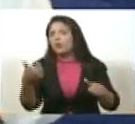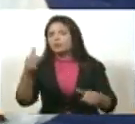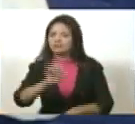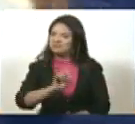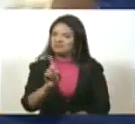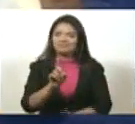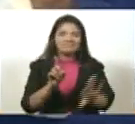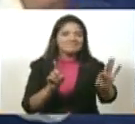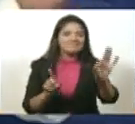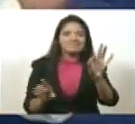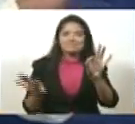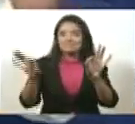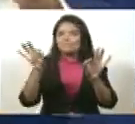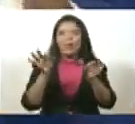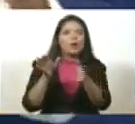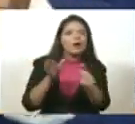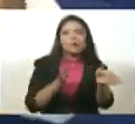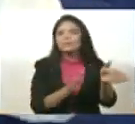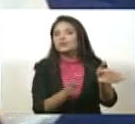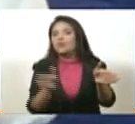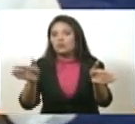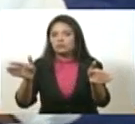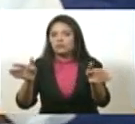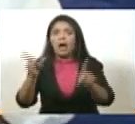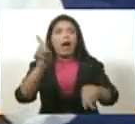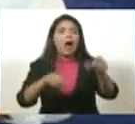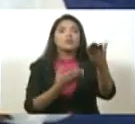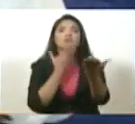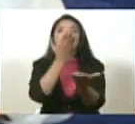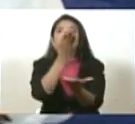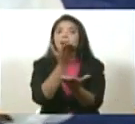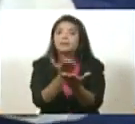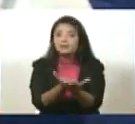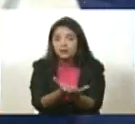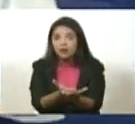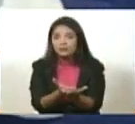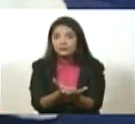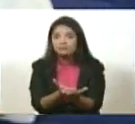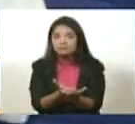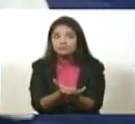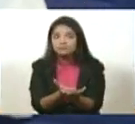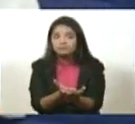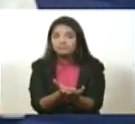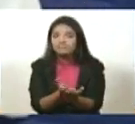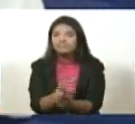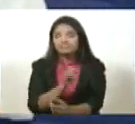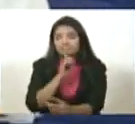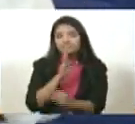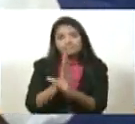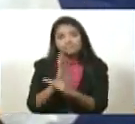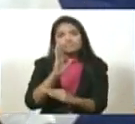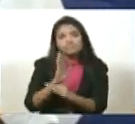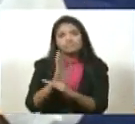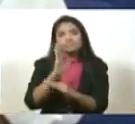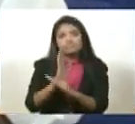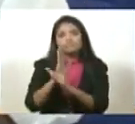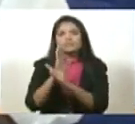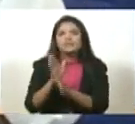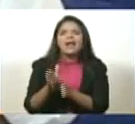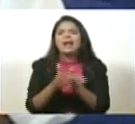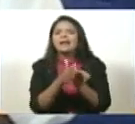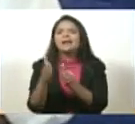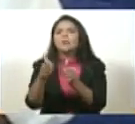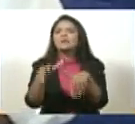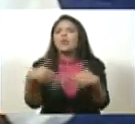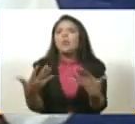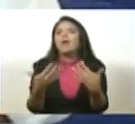elegir entre un camino y el otro. Hay quienes han planteado que ante las dificultades que atravesamos, el camino es